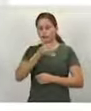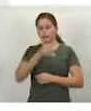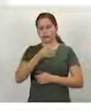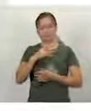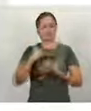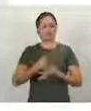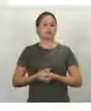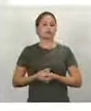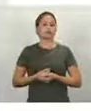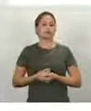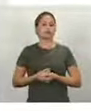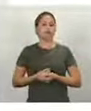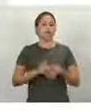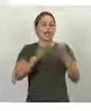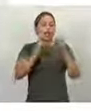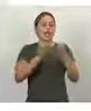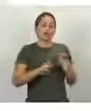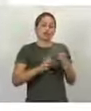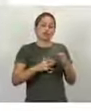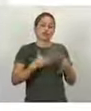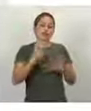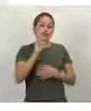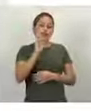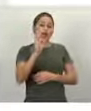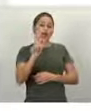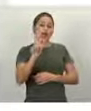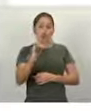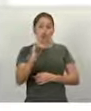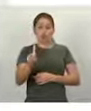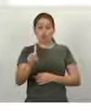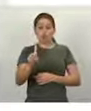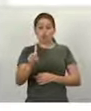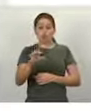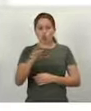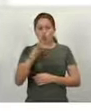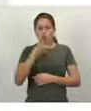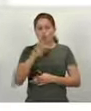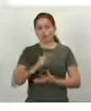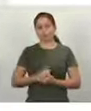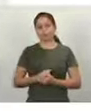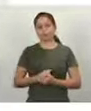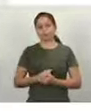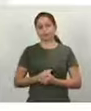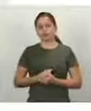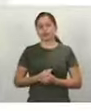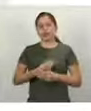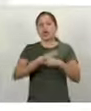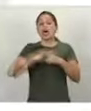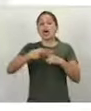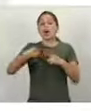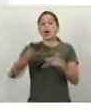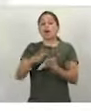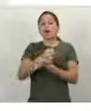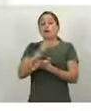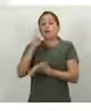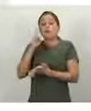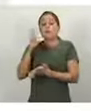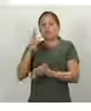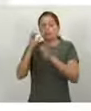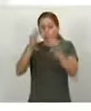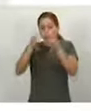siempre. En el caso de la actividad número 1, que dice, la historia me absorberá,